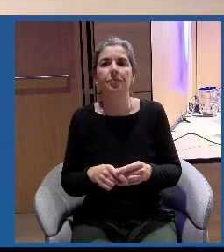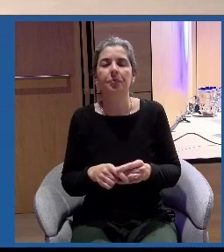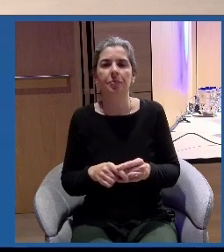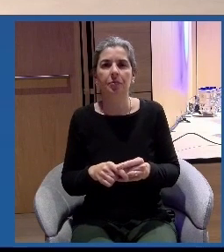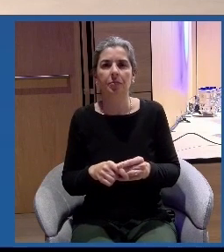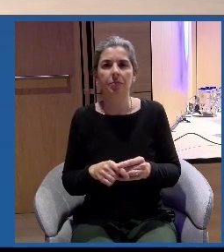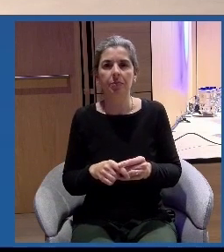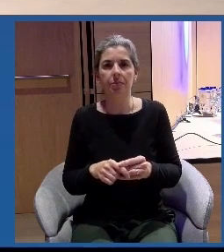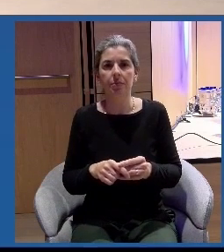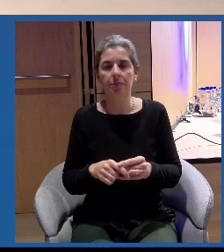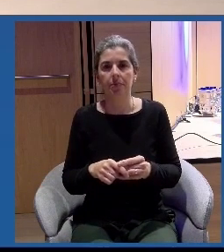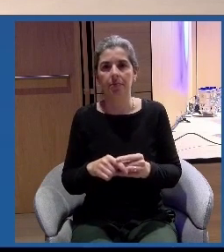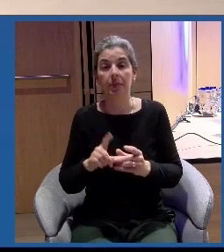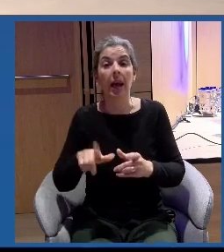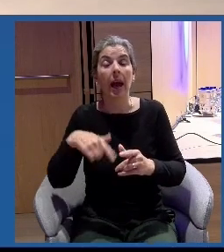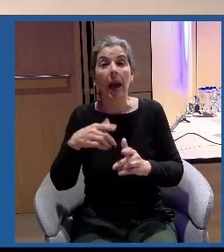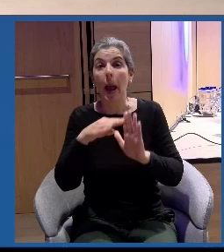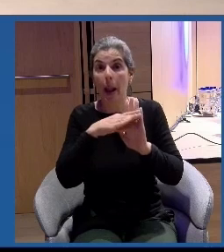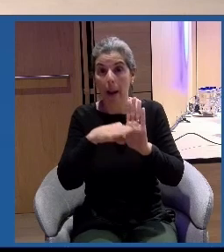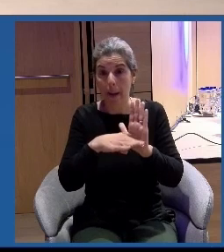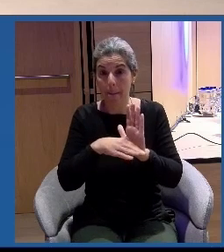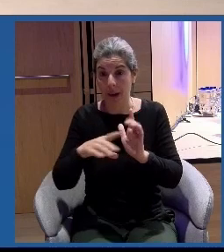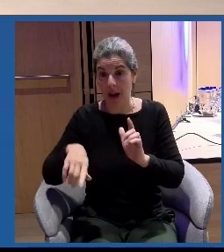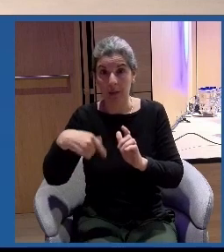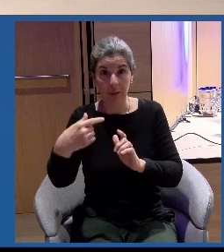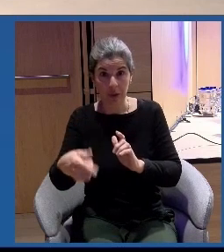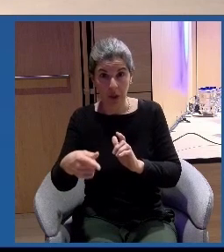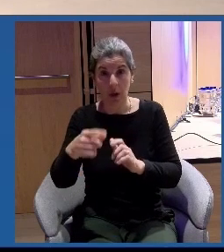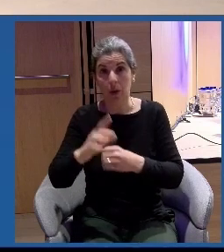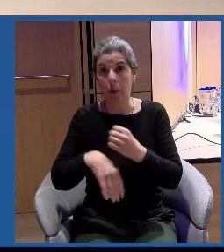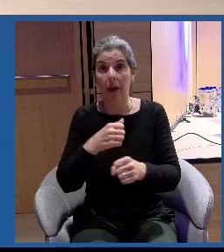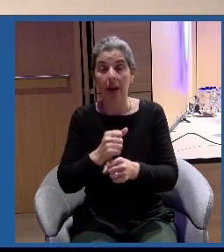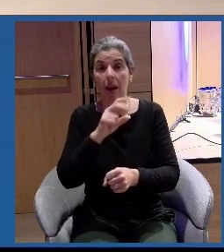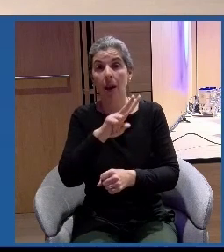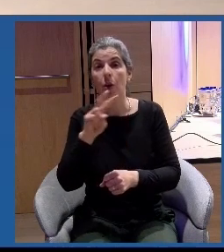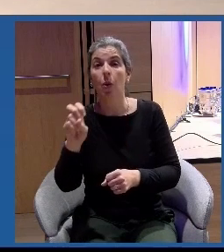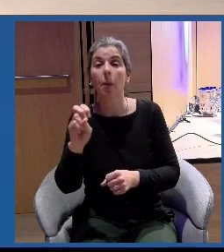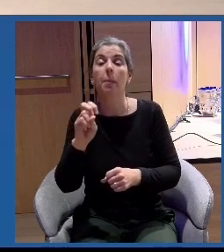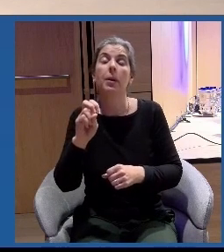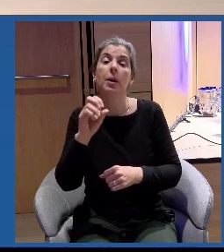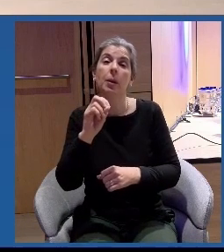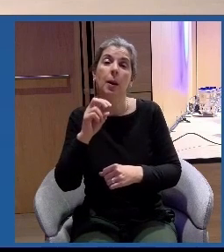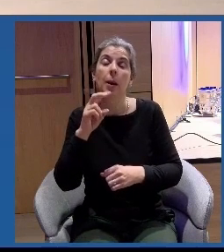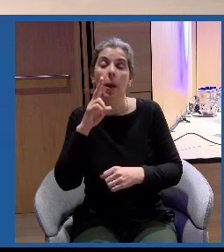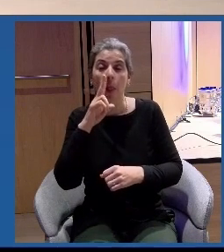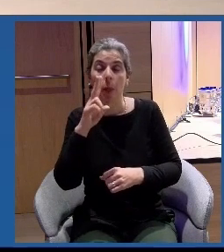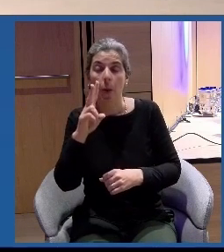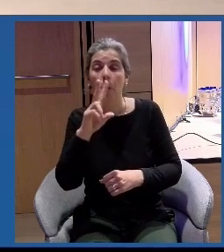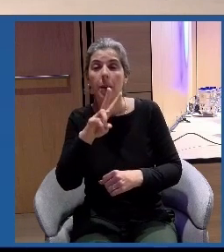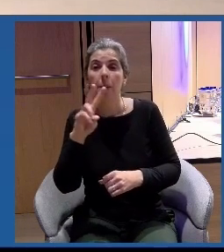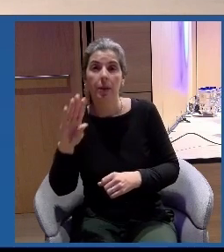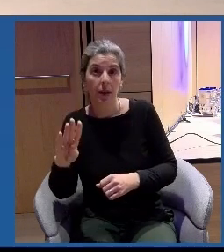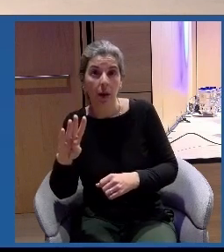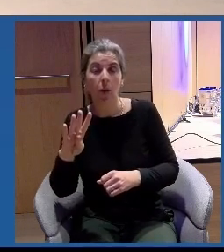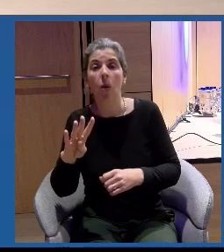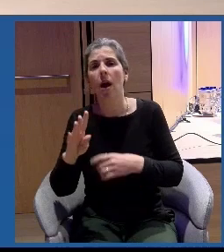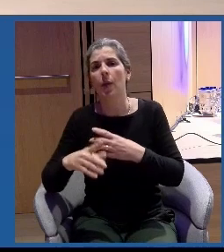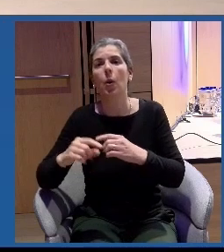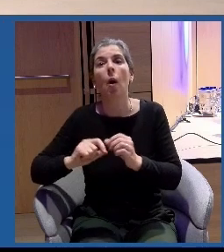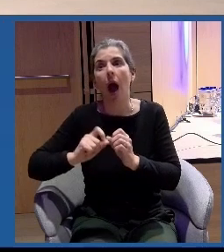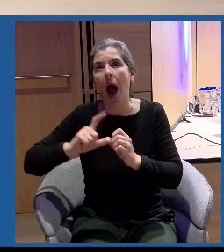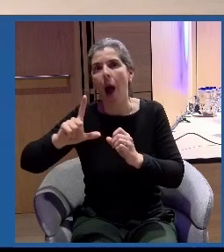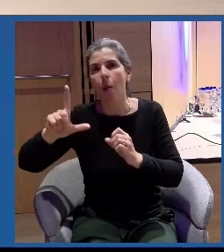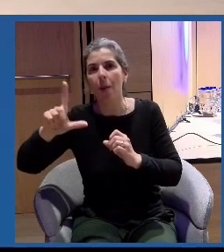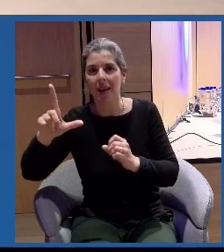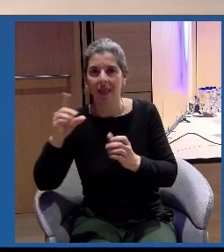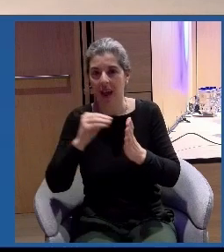Plan que sigue, está pensado en 2024, seguir reconstruyendo, digamos, historia hacia atrás y aumentando la cantidad y la calidad de los datos